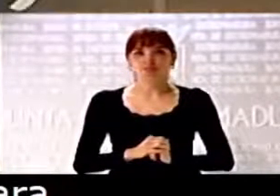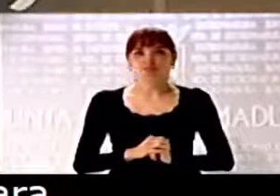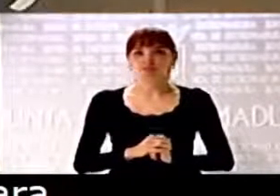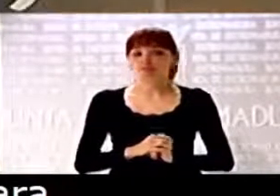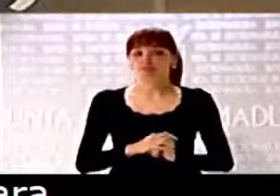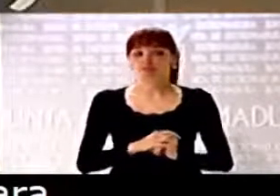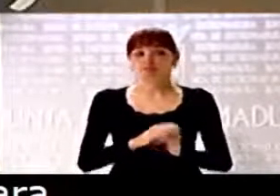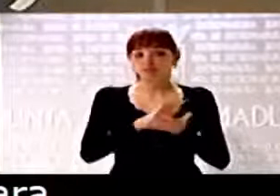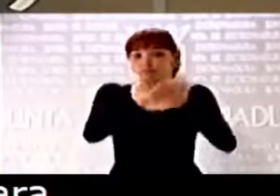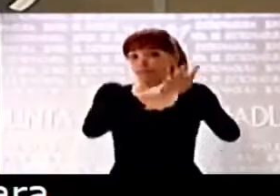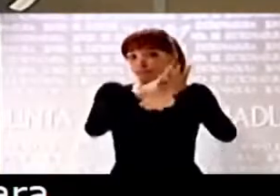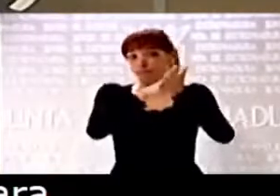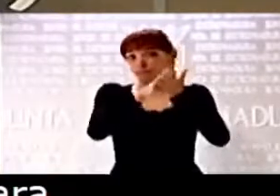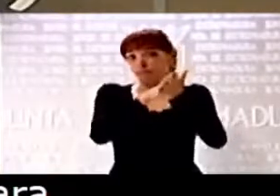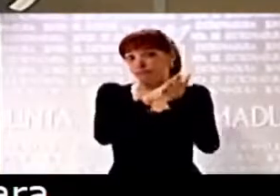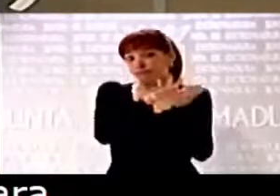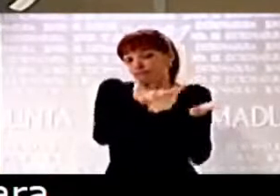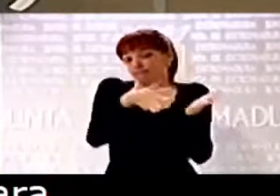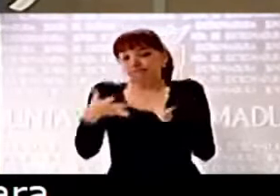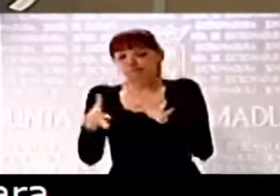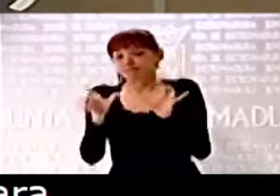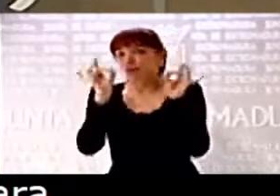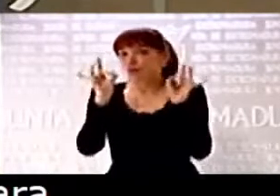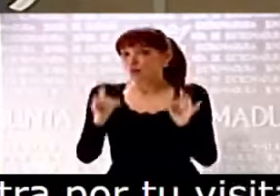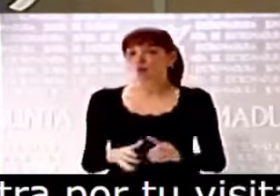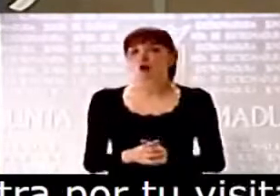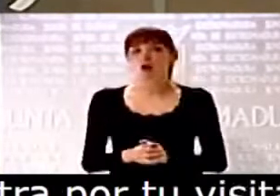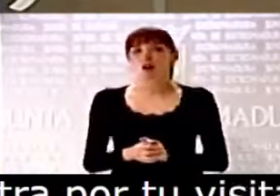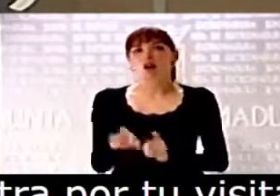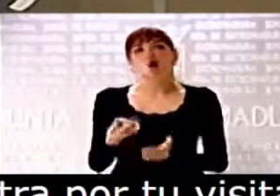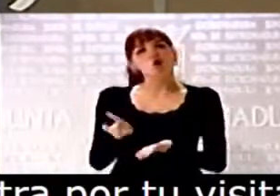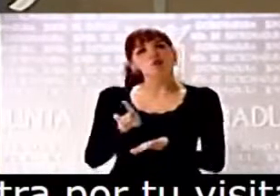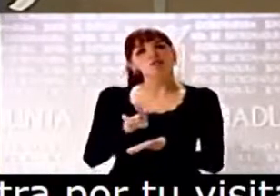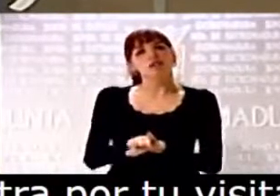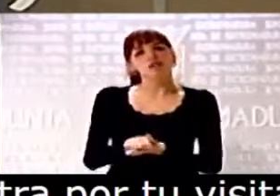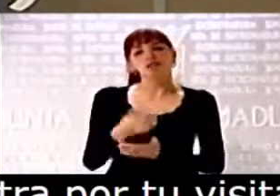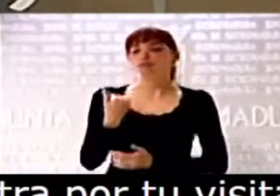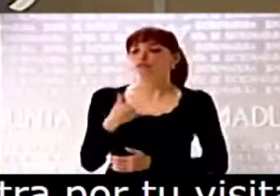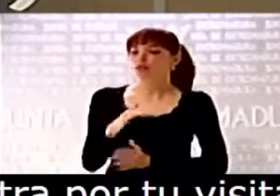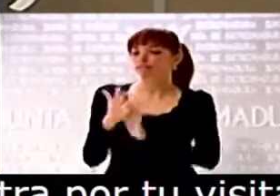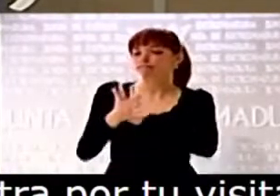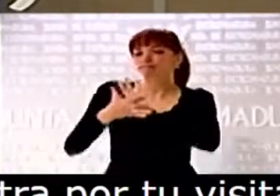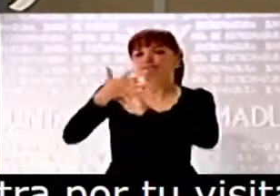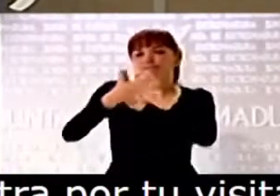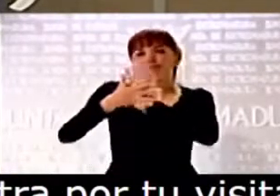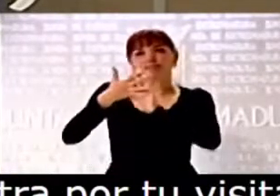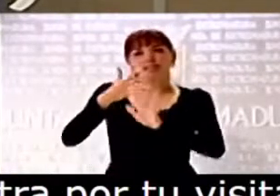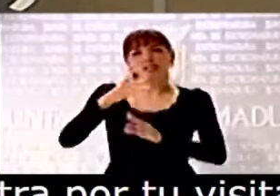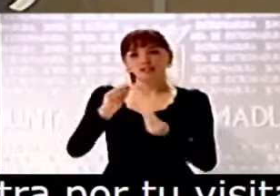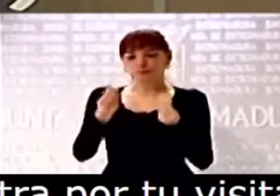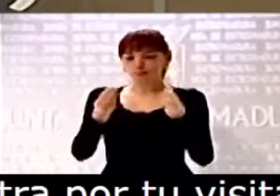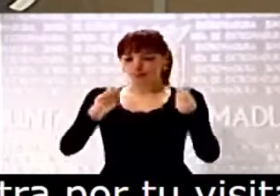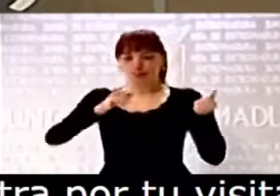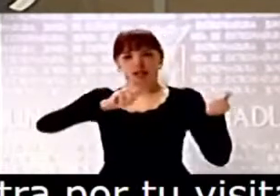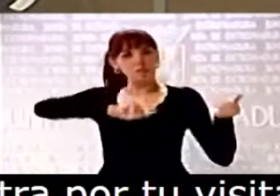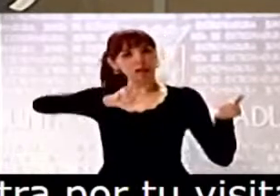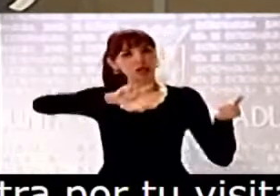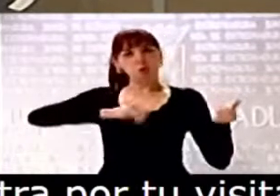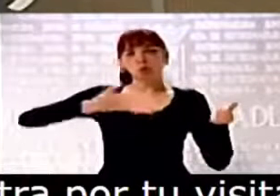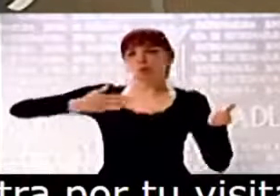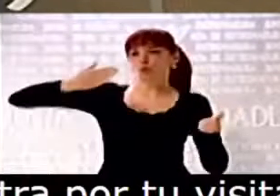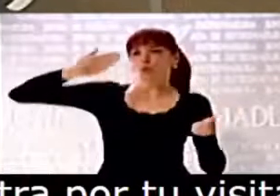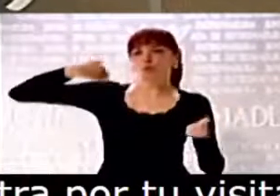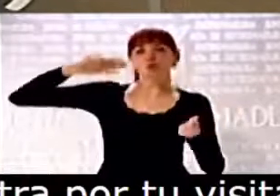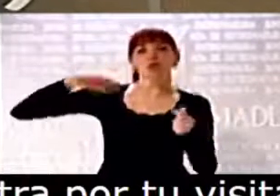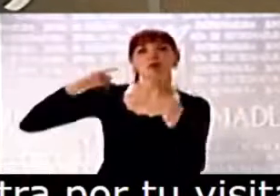Ratifico sus palabras. Estamos volviendo a recuperar el espíritu de lo que fue en su día nuestro sistema de